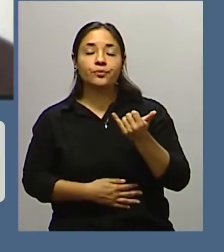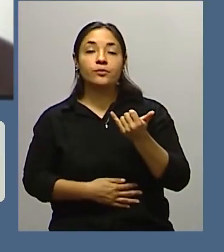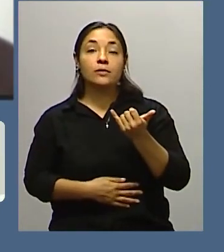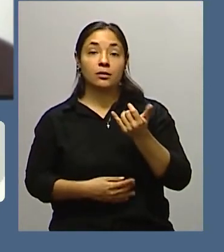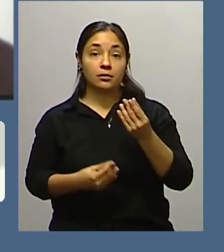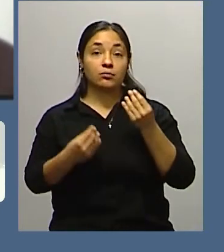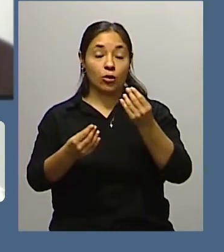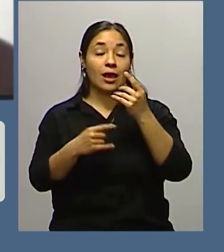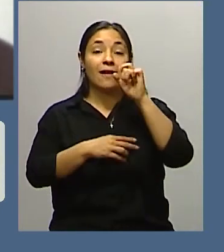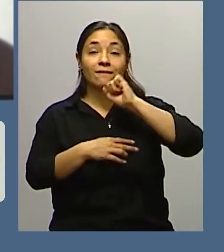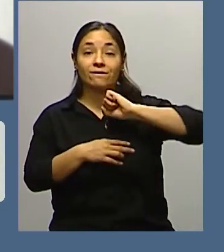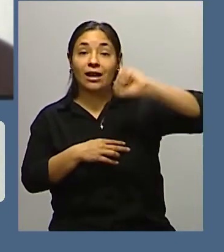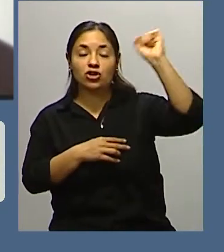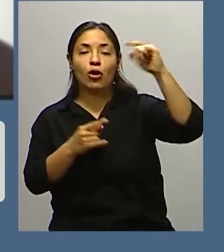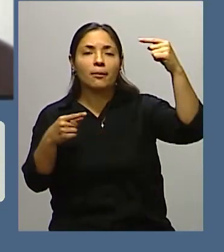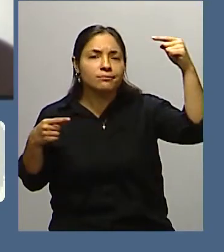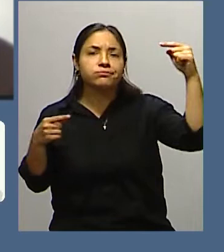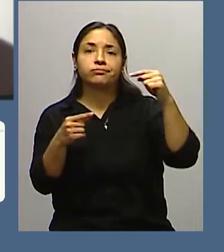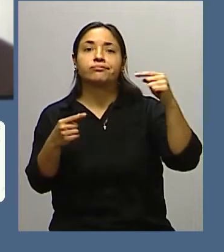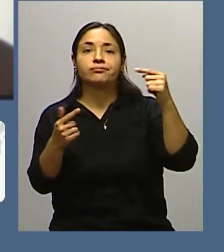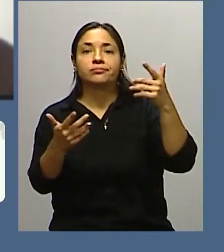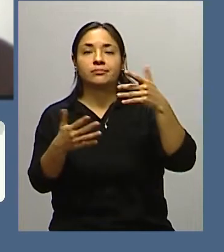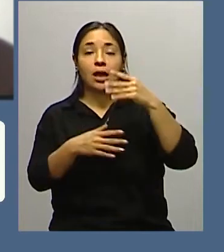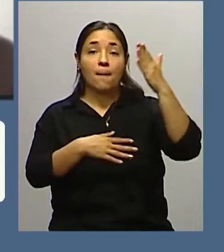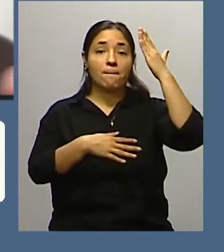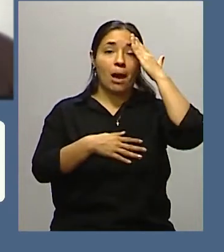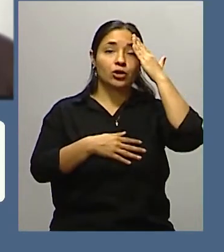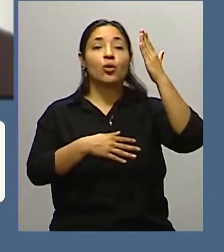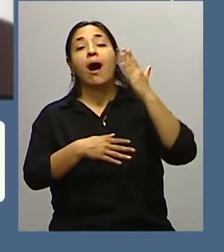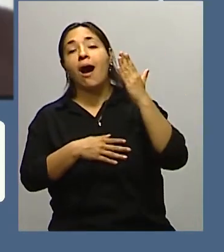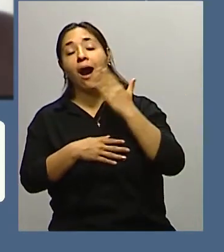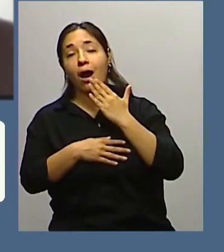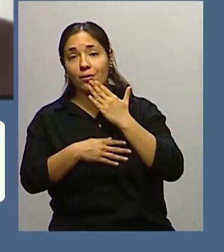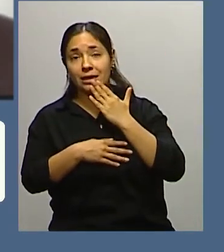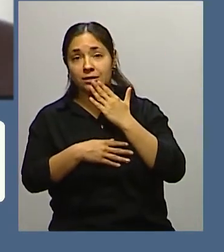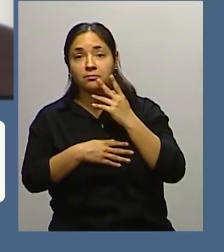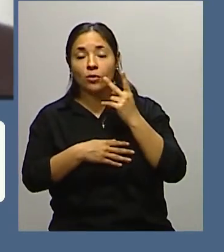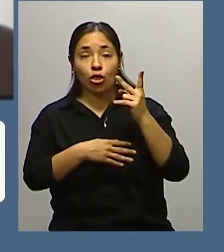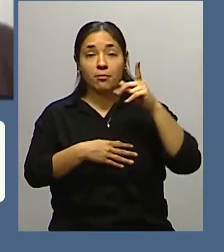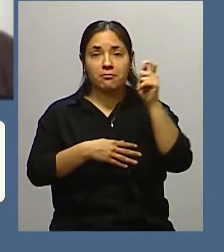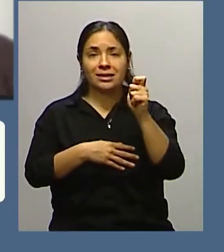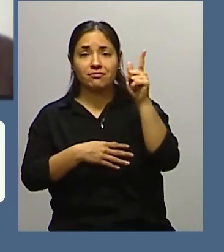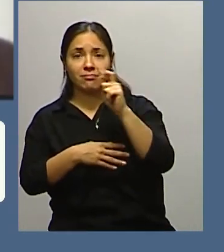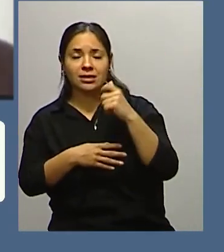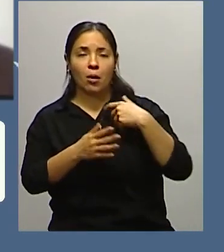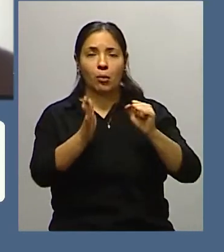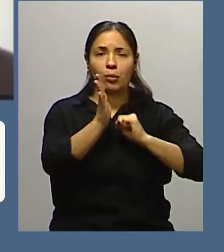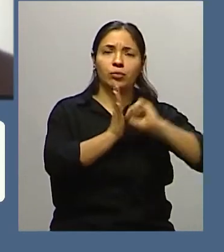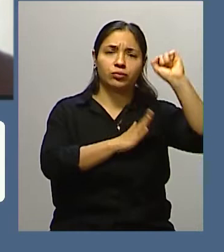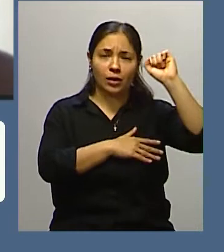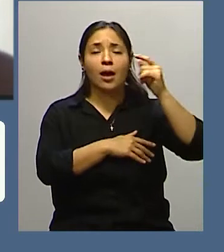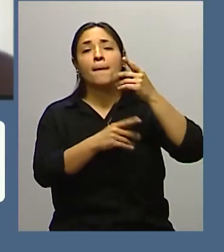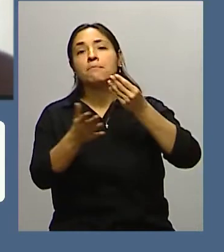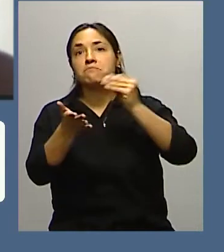el impacto inflacionario en marzo y abril, digamos, que acusaron el impacto de la inflación internacional.